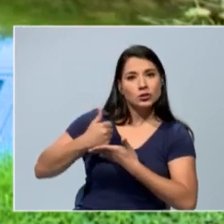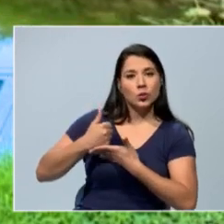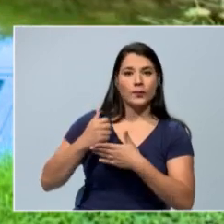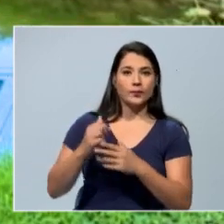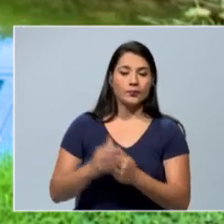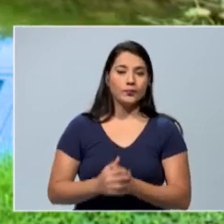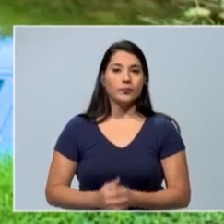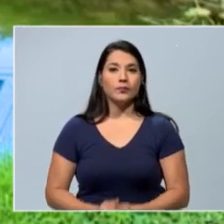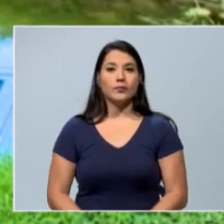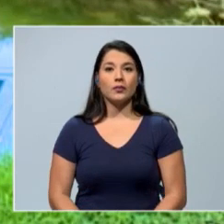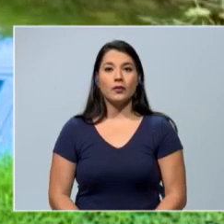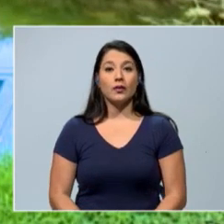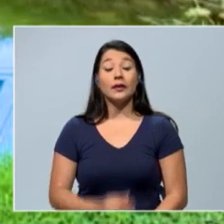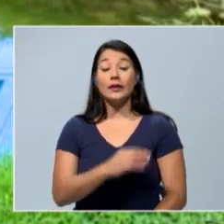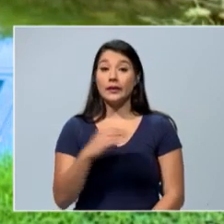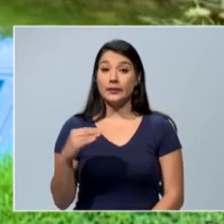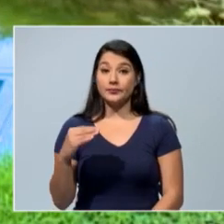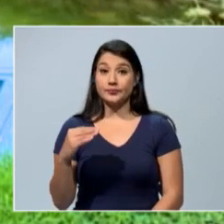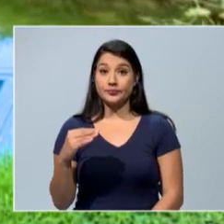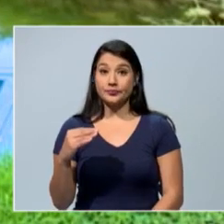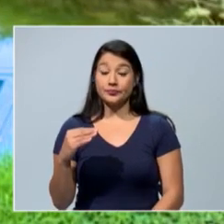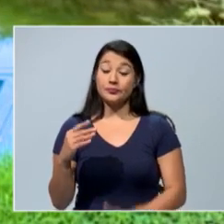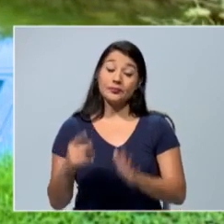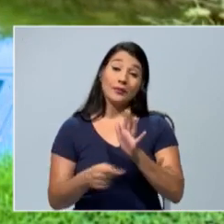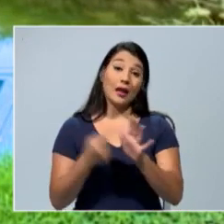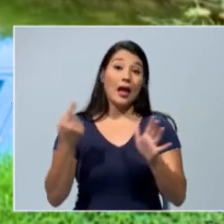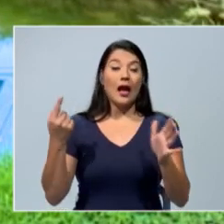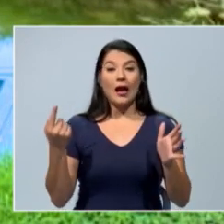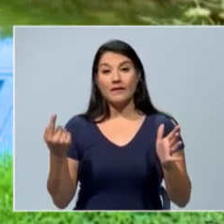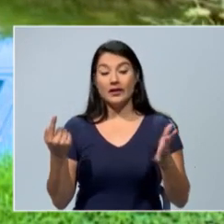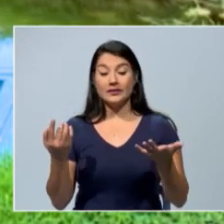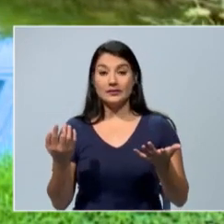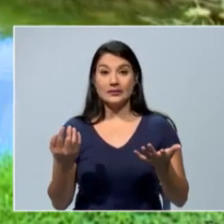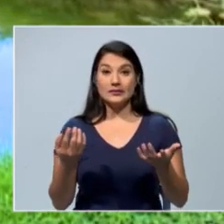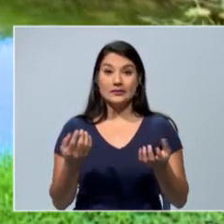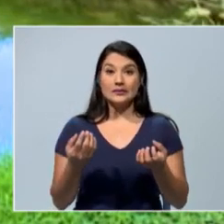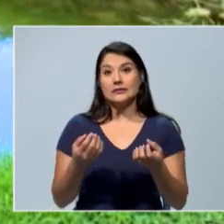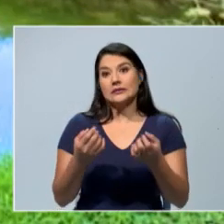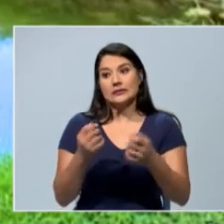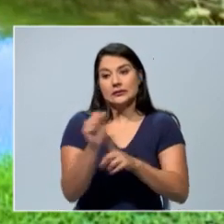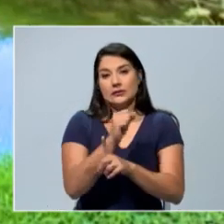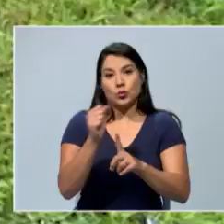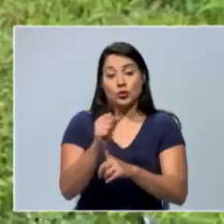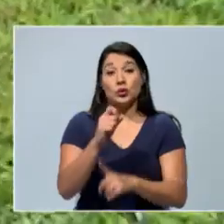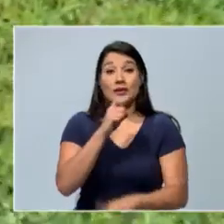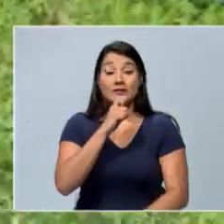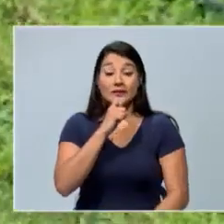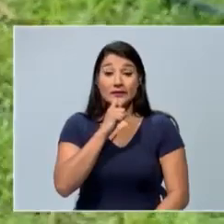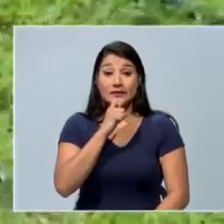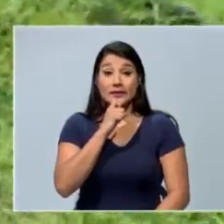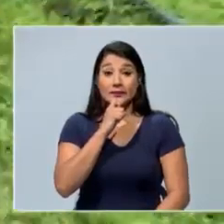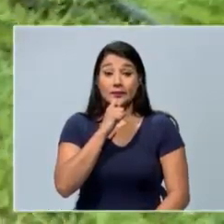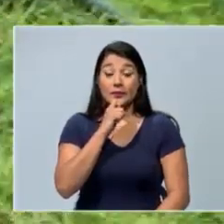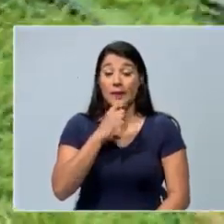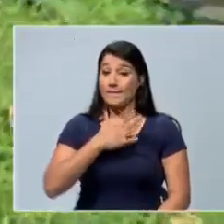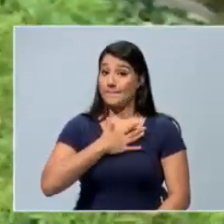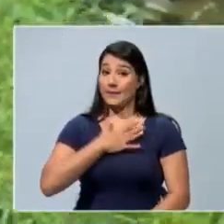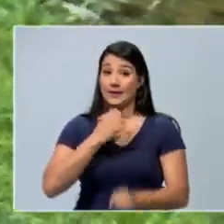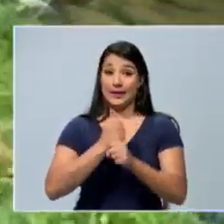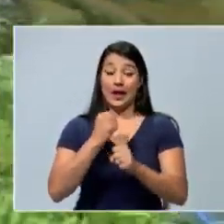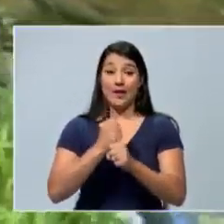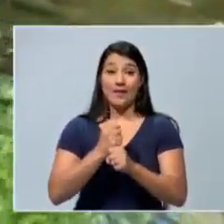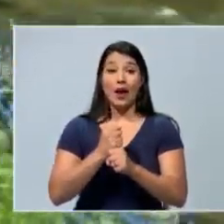otro, ¿eh? Y ya a veces se le pone un poco puesta arriba. El trabajo mío es